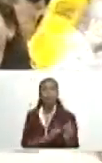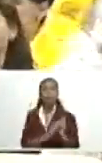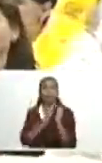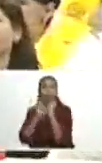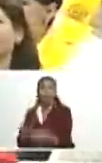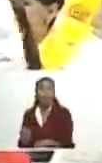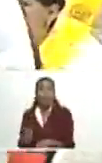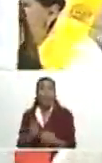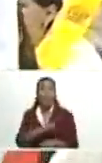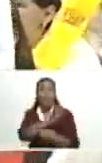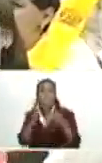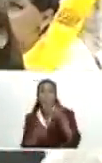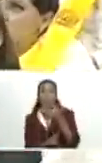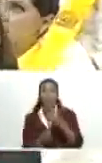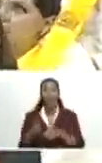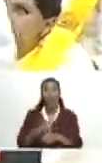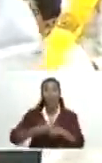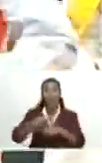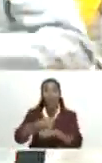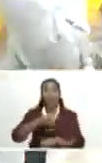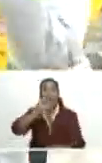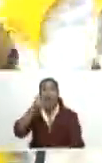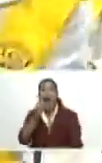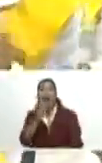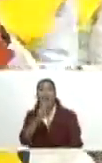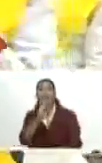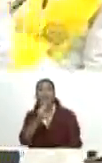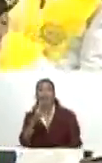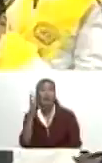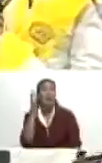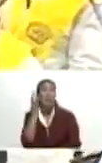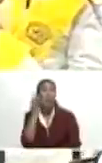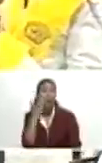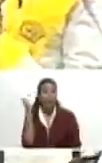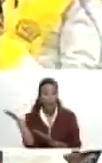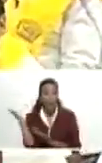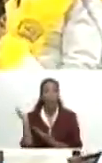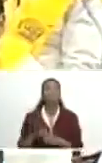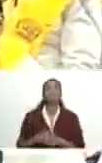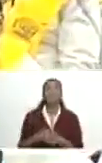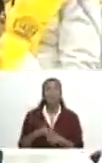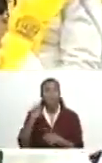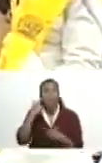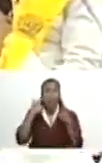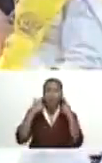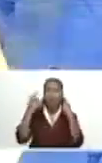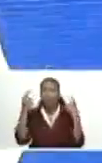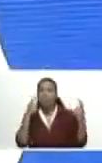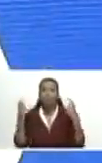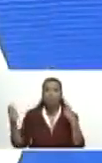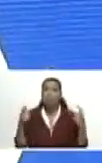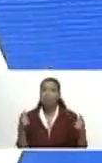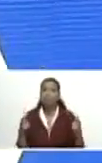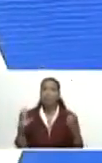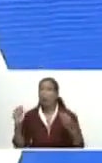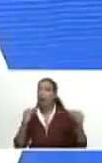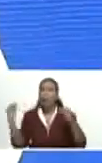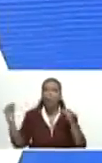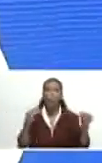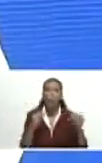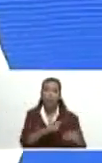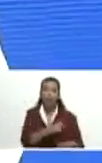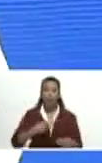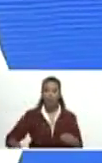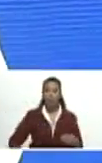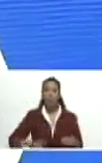la vicepresidenta de gobierno, Gabriela Jiménez, que se la pasa articulada con